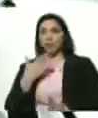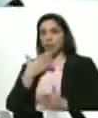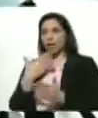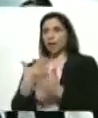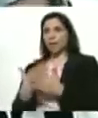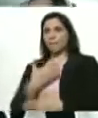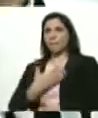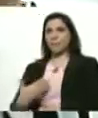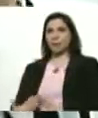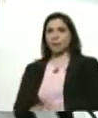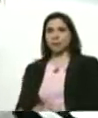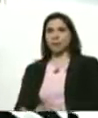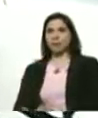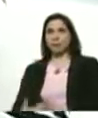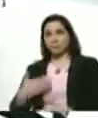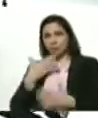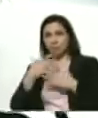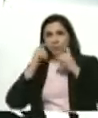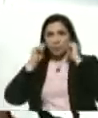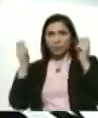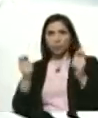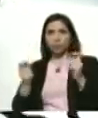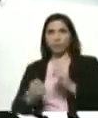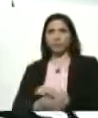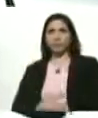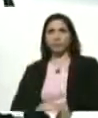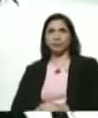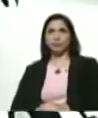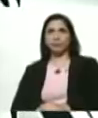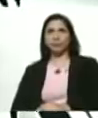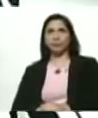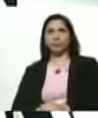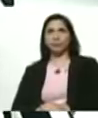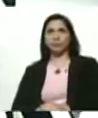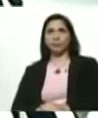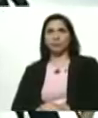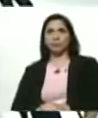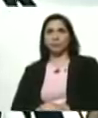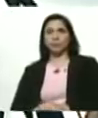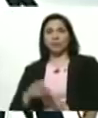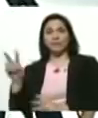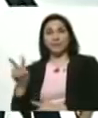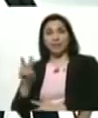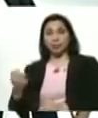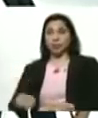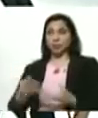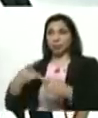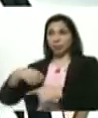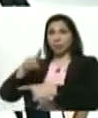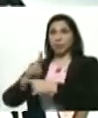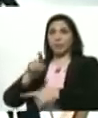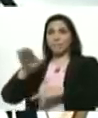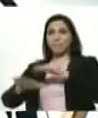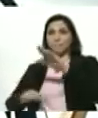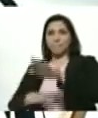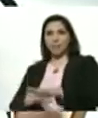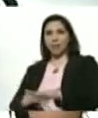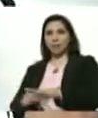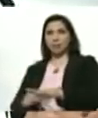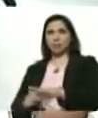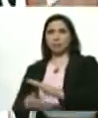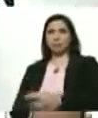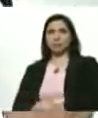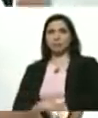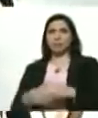presidente si me permite retirar la mascarilla en efecto bueno venezuela está dando su primer paso en esta